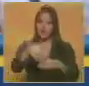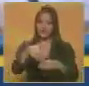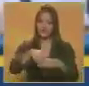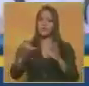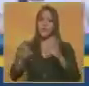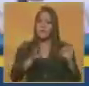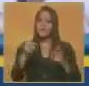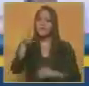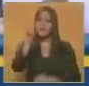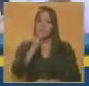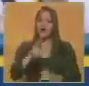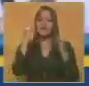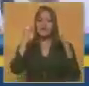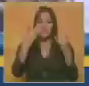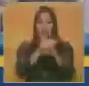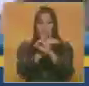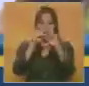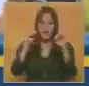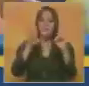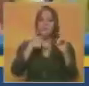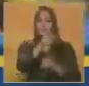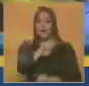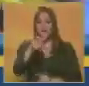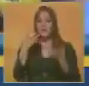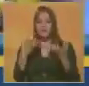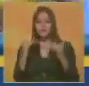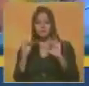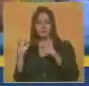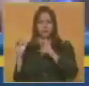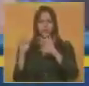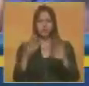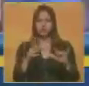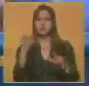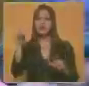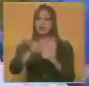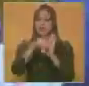que se preparan en Venezuela una fiesta democrática donde el pueblo asista masivamente a ejercer su derecho soberano.